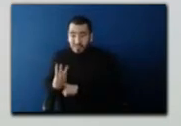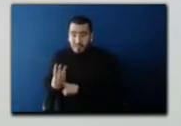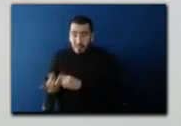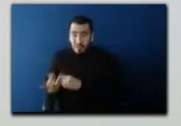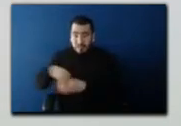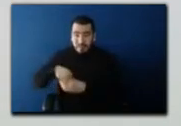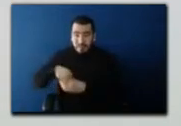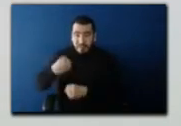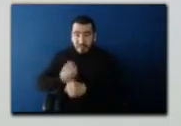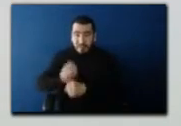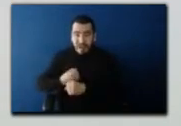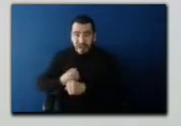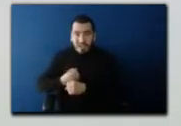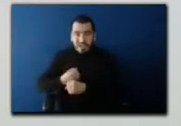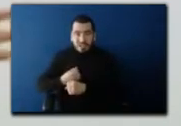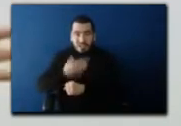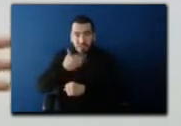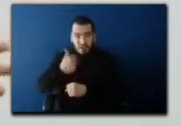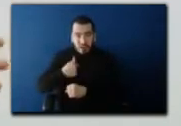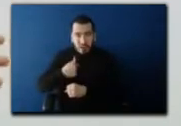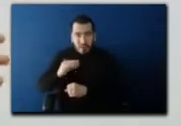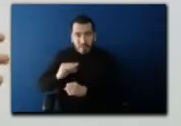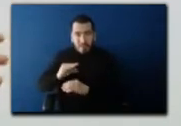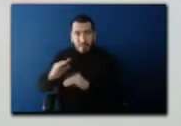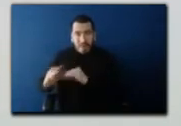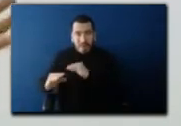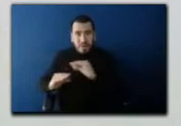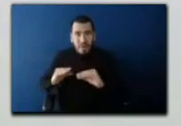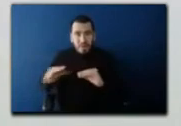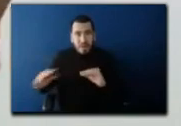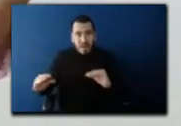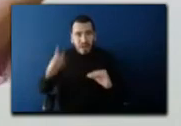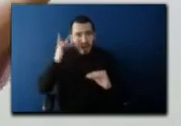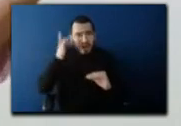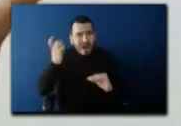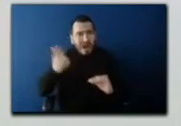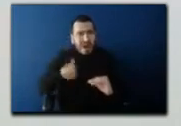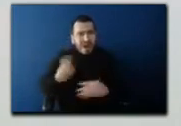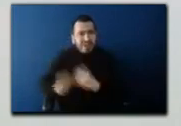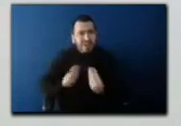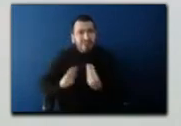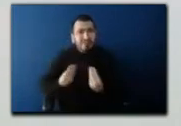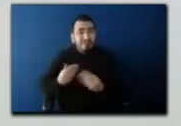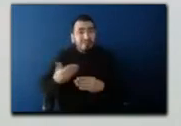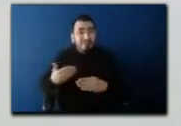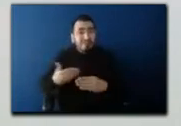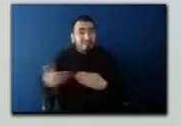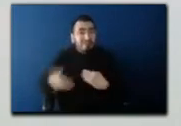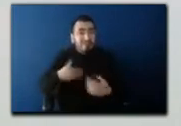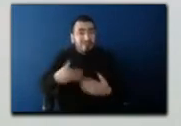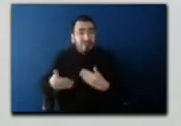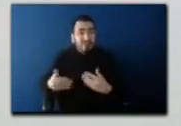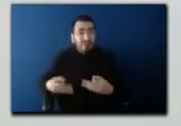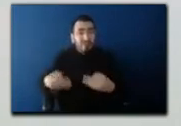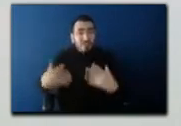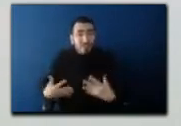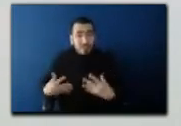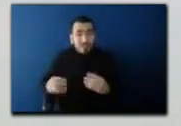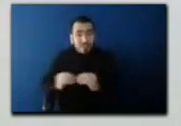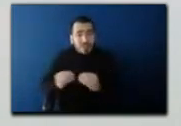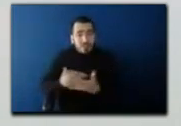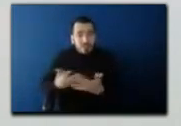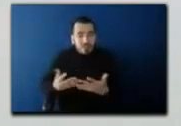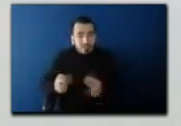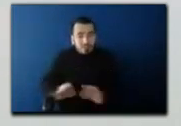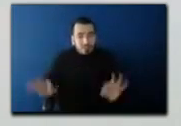abran una cuenta y yo hacer una transacción sin exponerme? No importa si estamos en un momento álgido o no de seguridad, en fin. ¿Qué tanto estamos